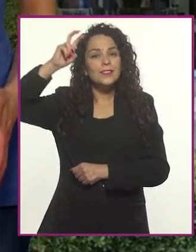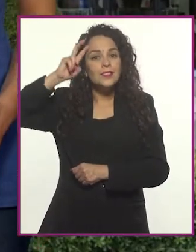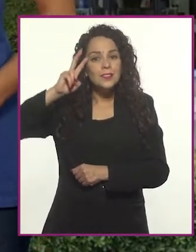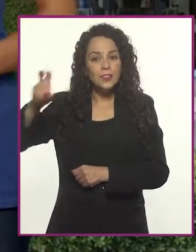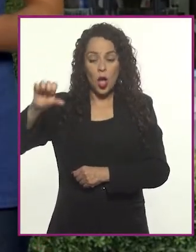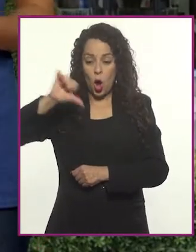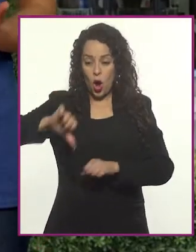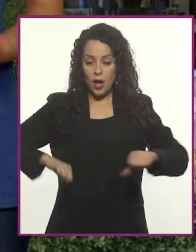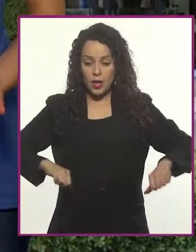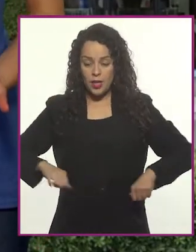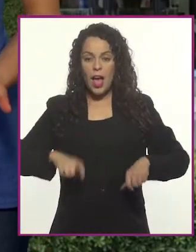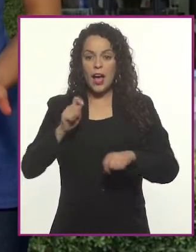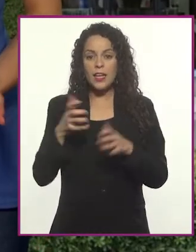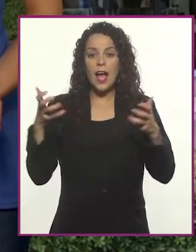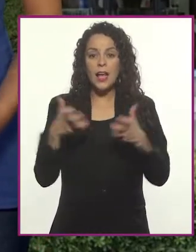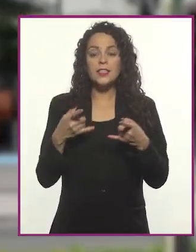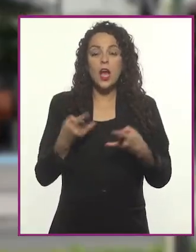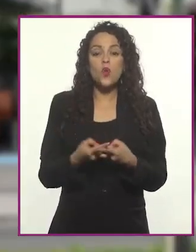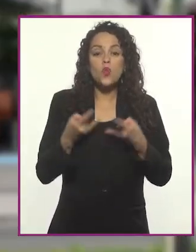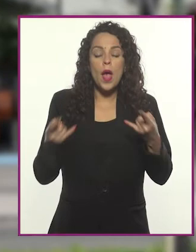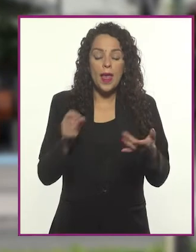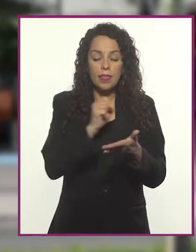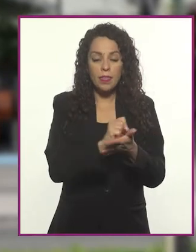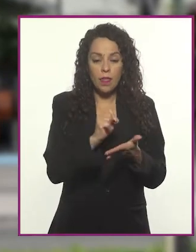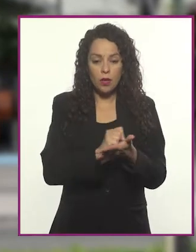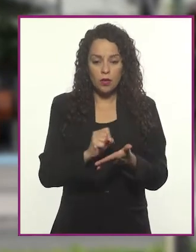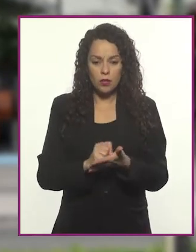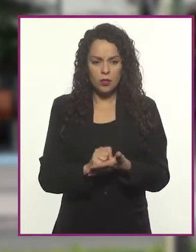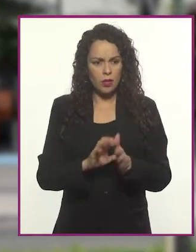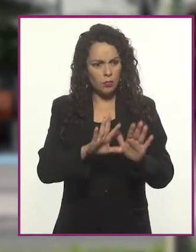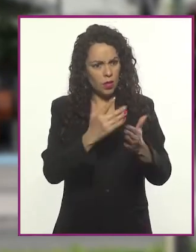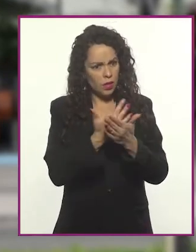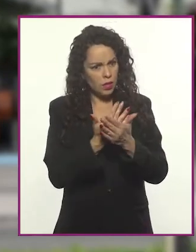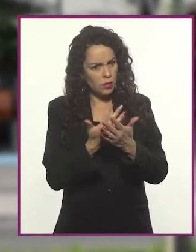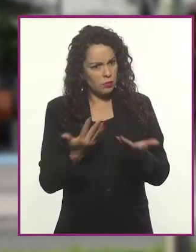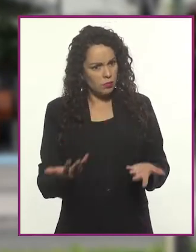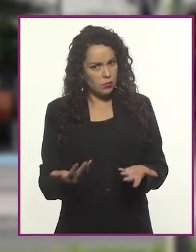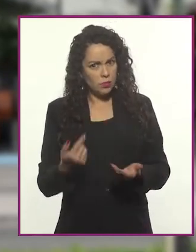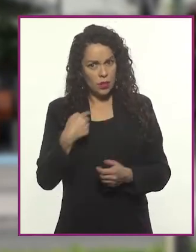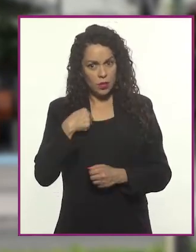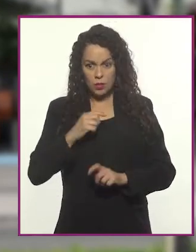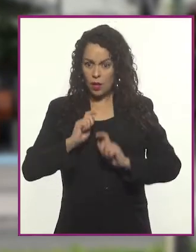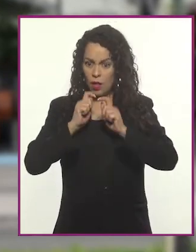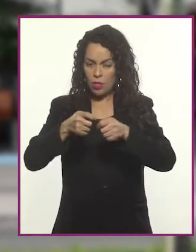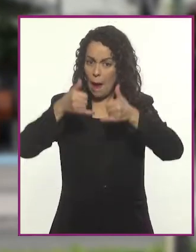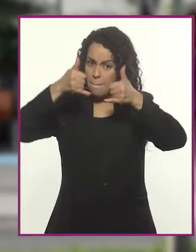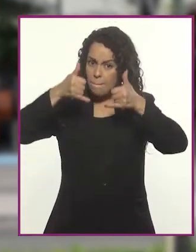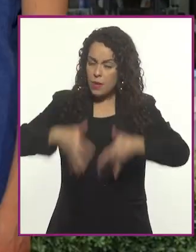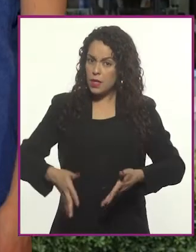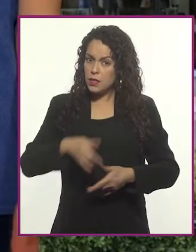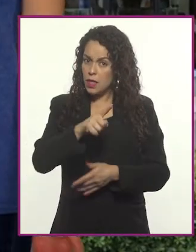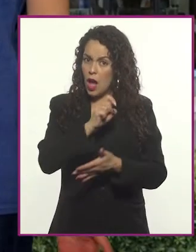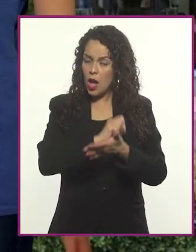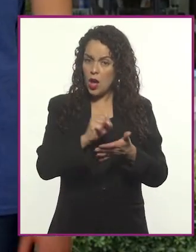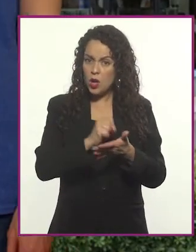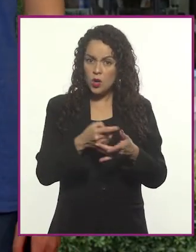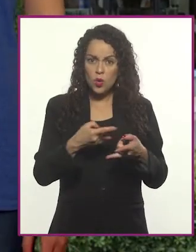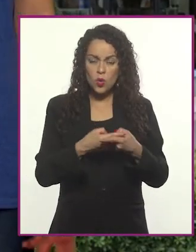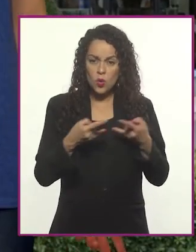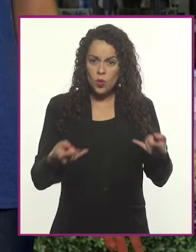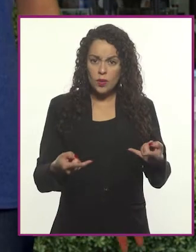hoy consiste en escribir un cuento. Espérate, Vivi. ¿Qué van a creer que les estamos dejando una chambototota? Ay,